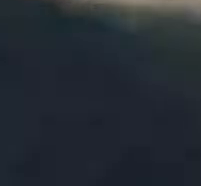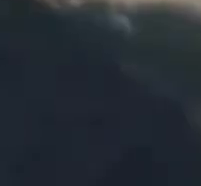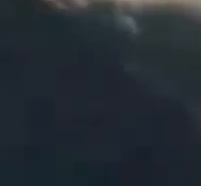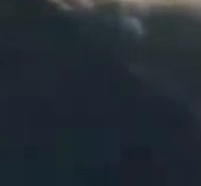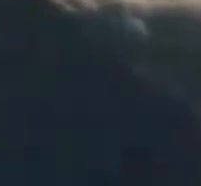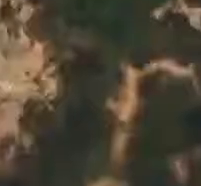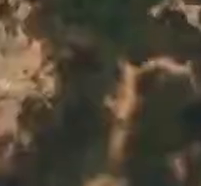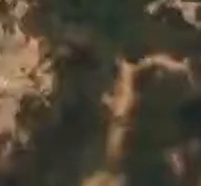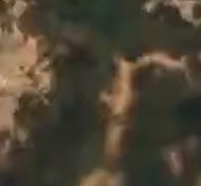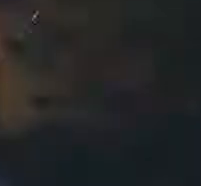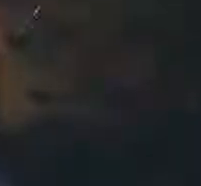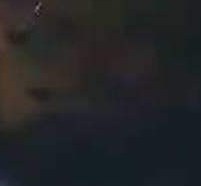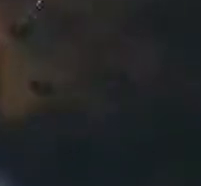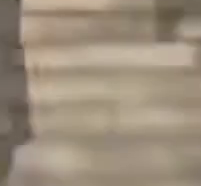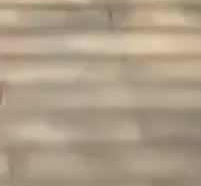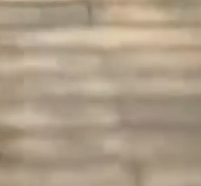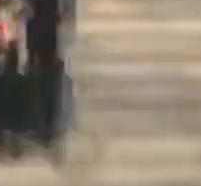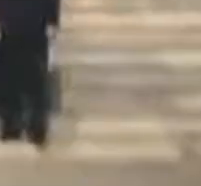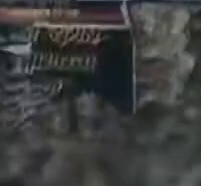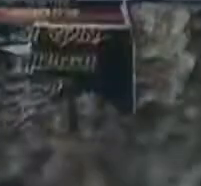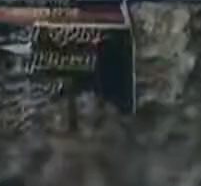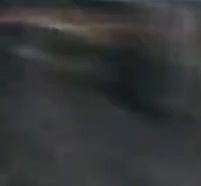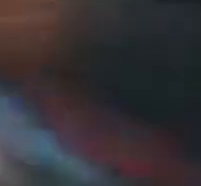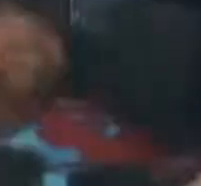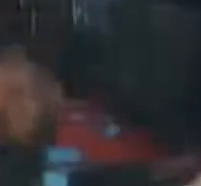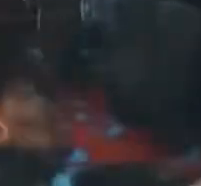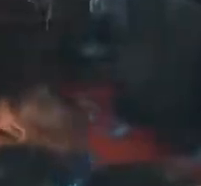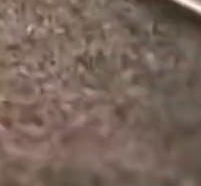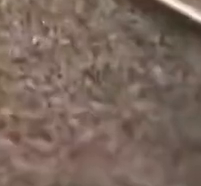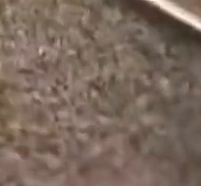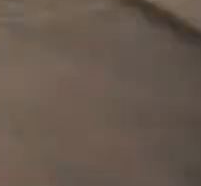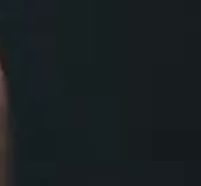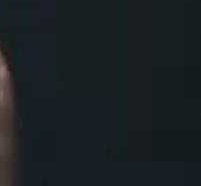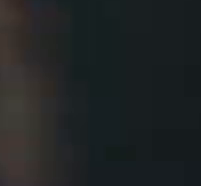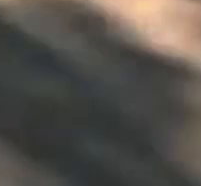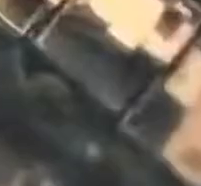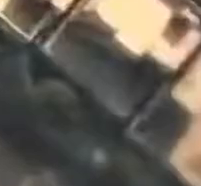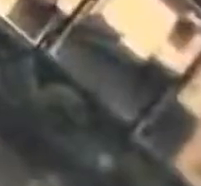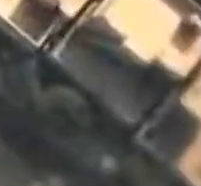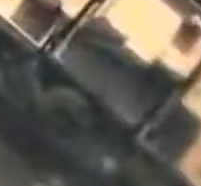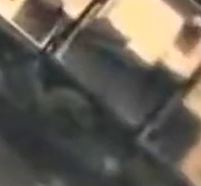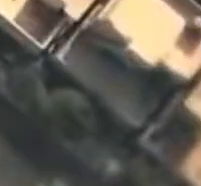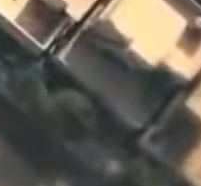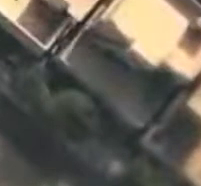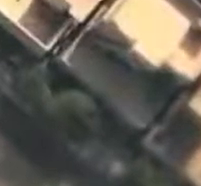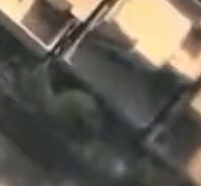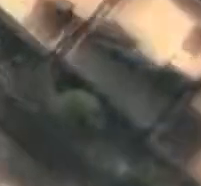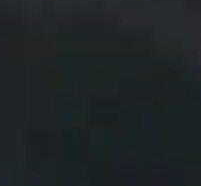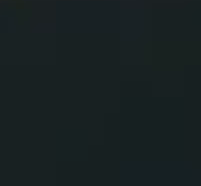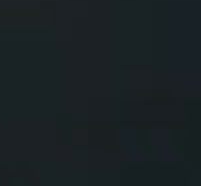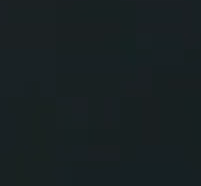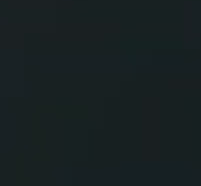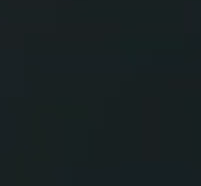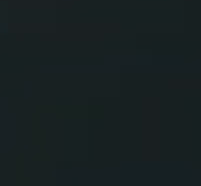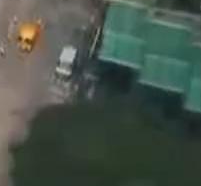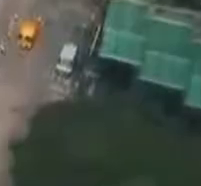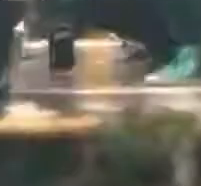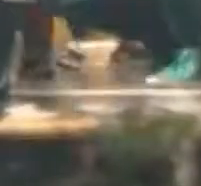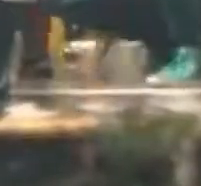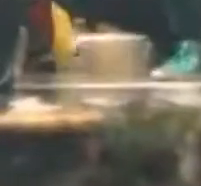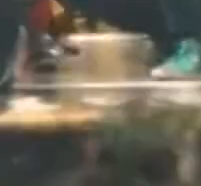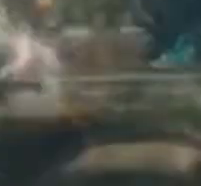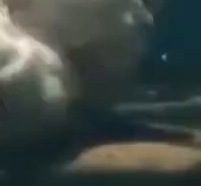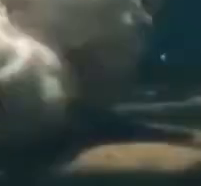Vivimos en un mundo conectado, donde constantemente ocurren hechos con repercusiones globales. Aquí examinaremos